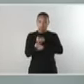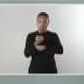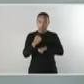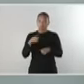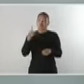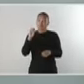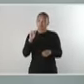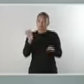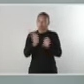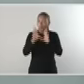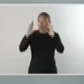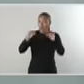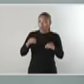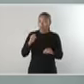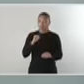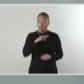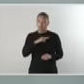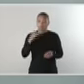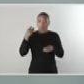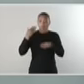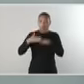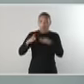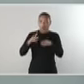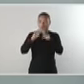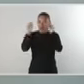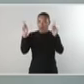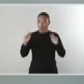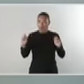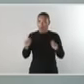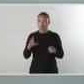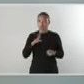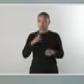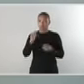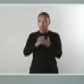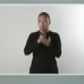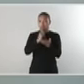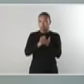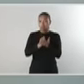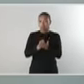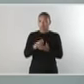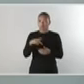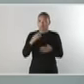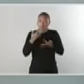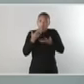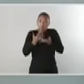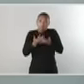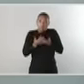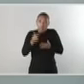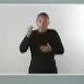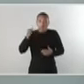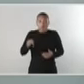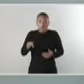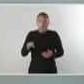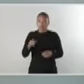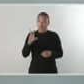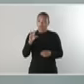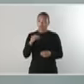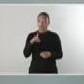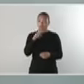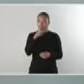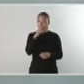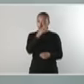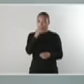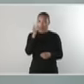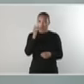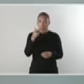si eres capaz de quitarnos la poquita paz que queda en Tamaulipas solamente Espero que en esta ocasión no te quedes callado